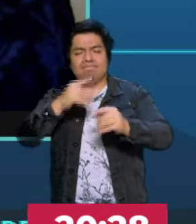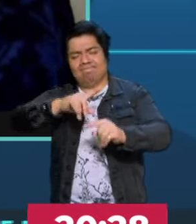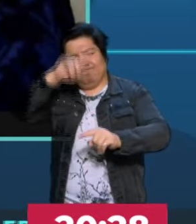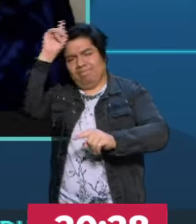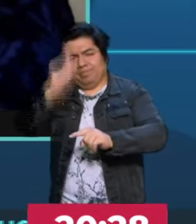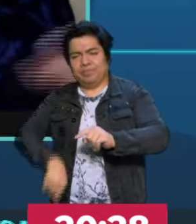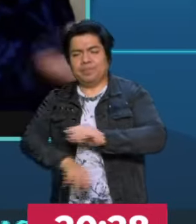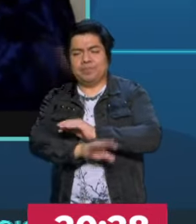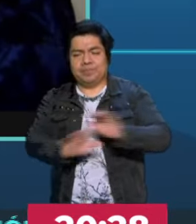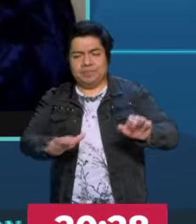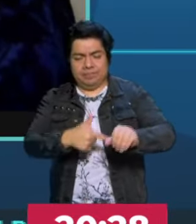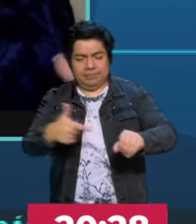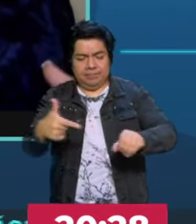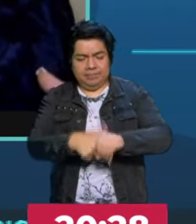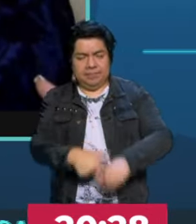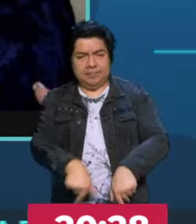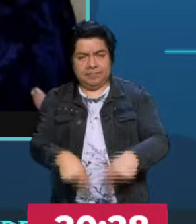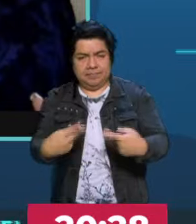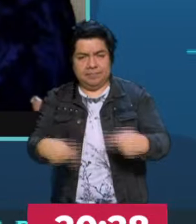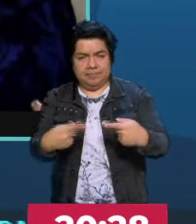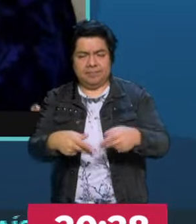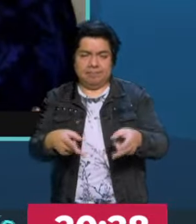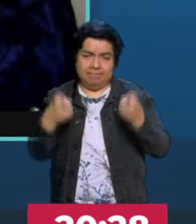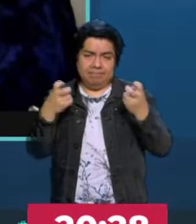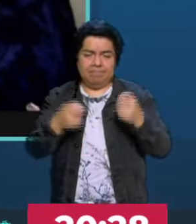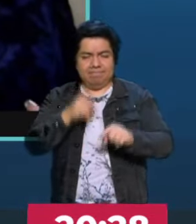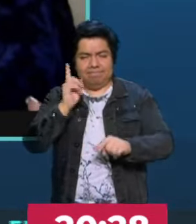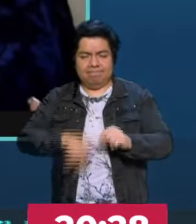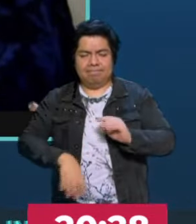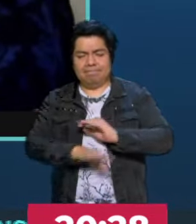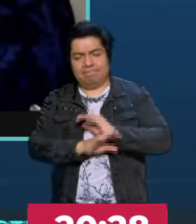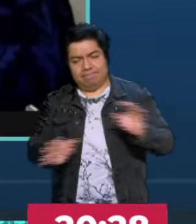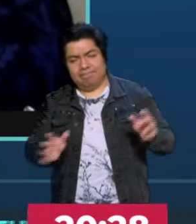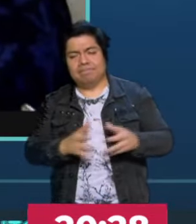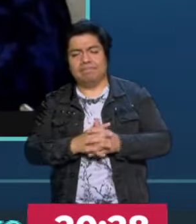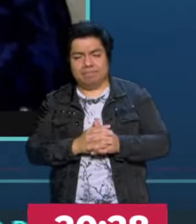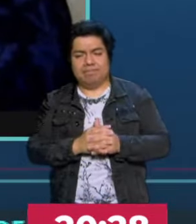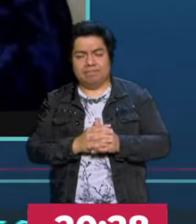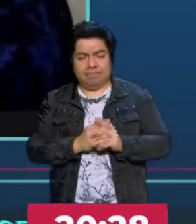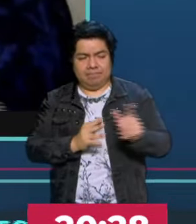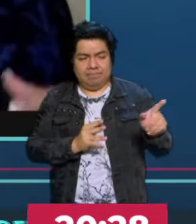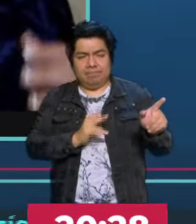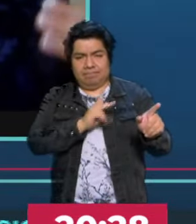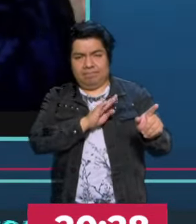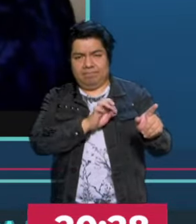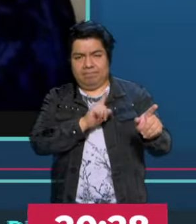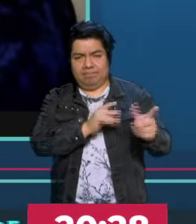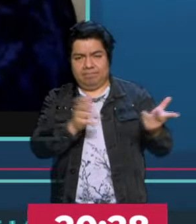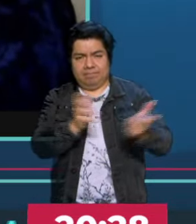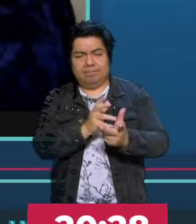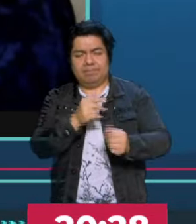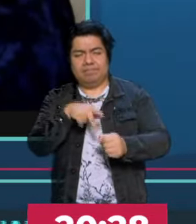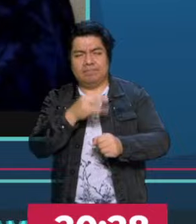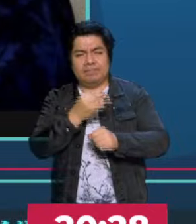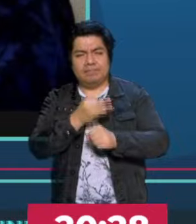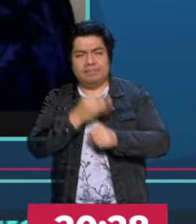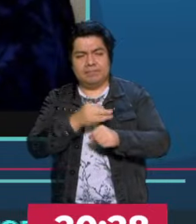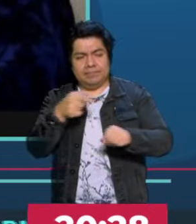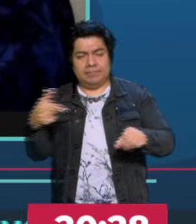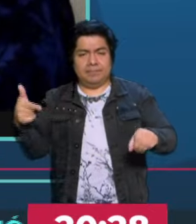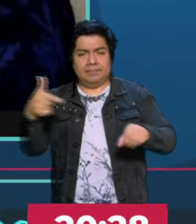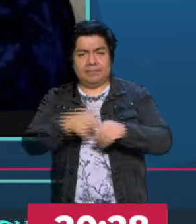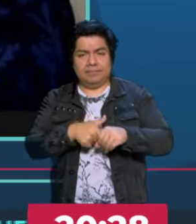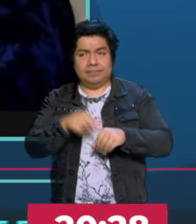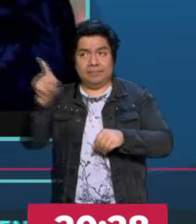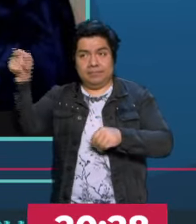el tema del huachicol, dicho en términos de el robo de combustible a Petróleos Mexicanos, pero también ese combustible que entra